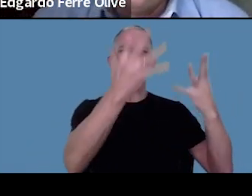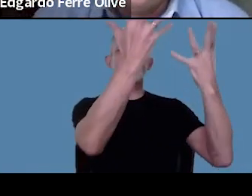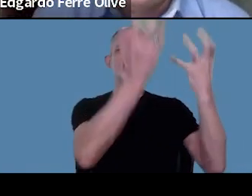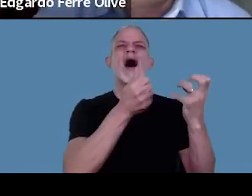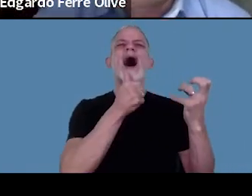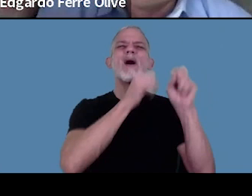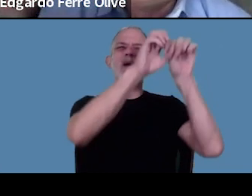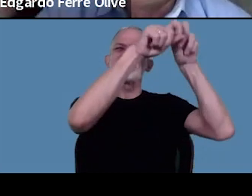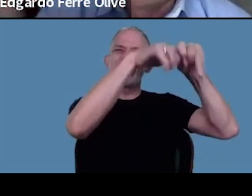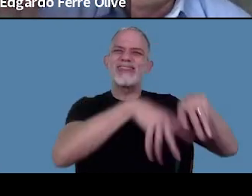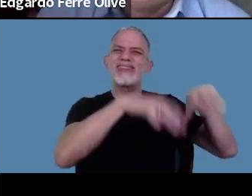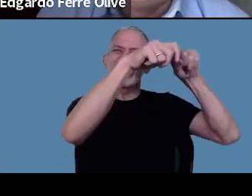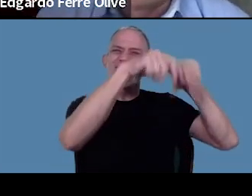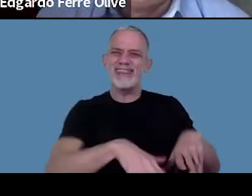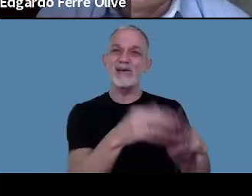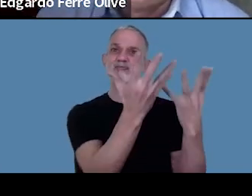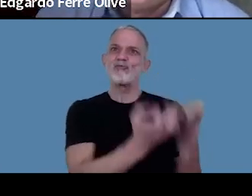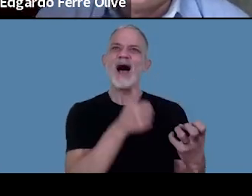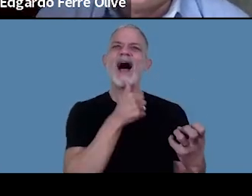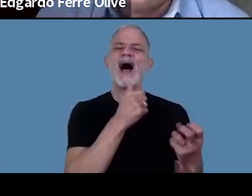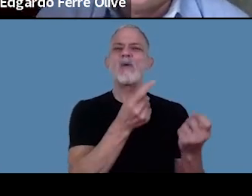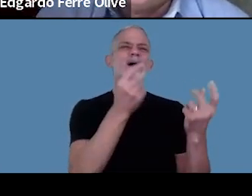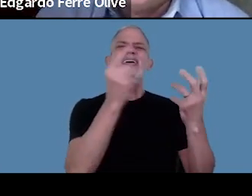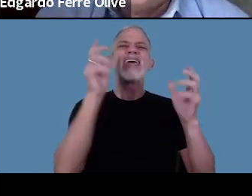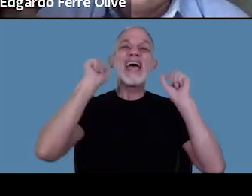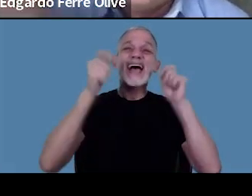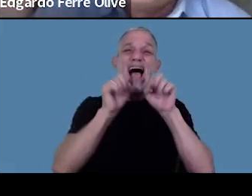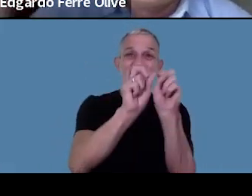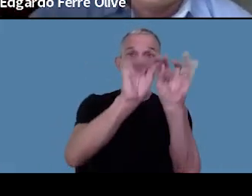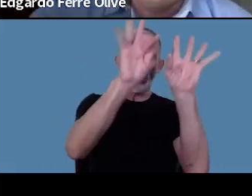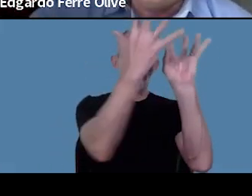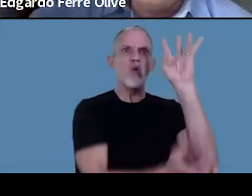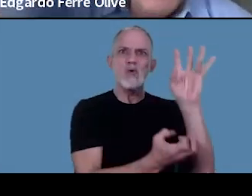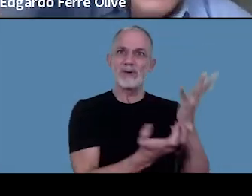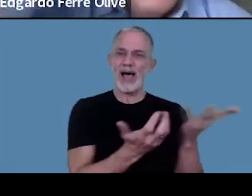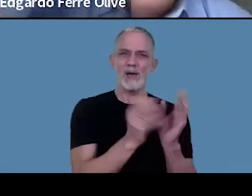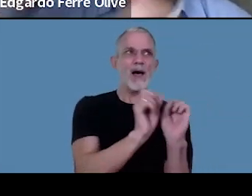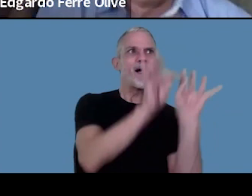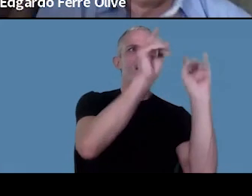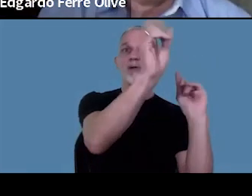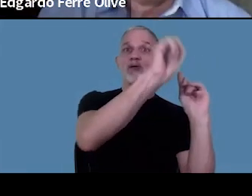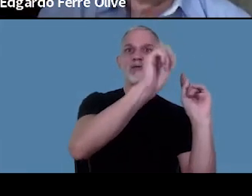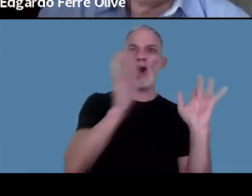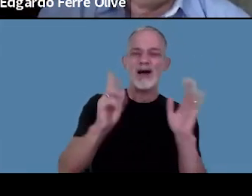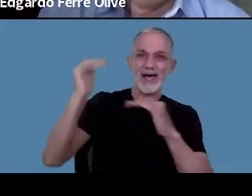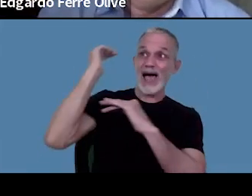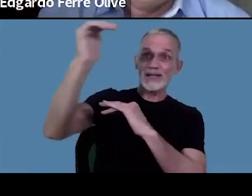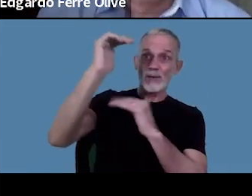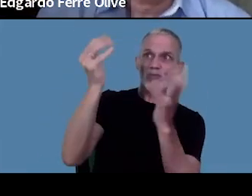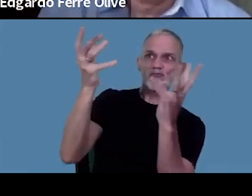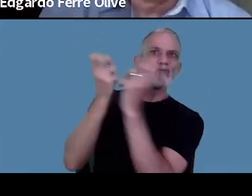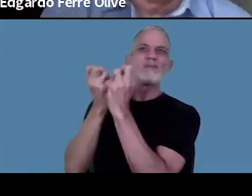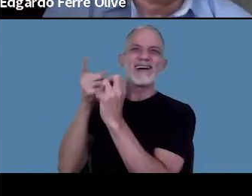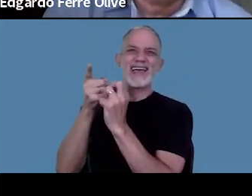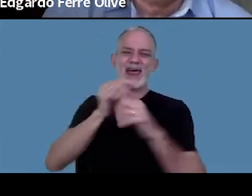decir? Que chupan, que captan los gases de efecto invernadero. No deja que vayan a la atmósfera, porque si no existieran los océanos, o